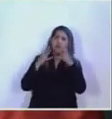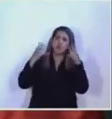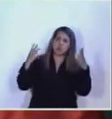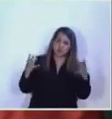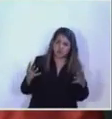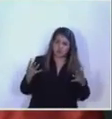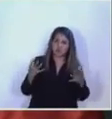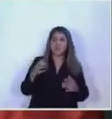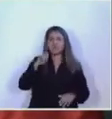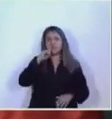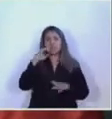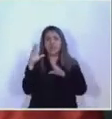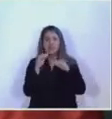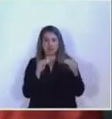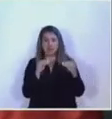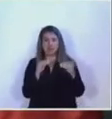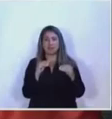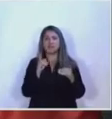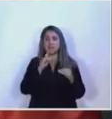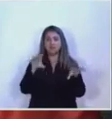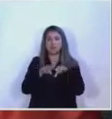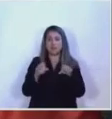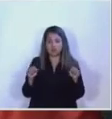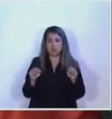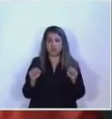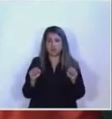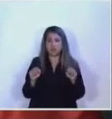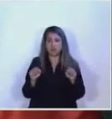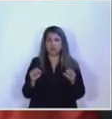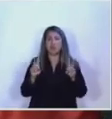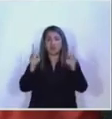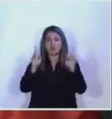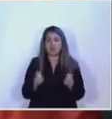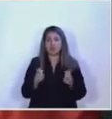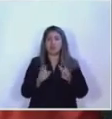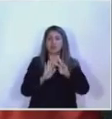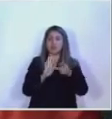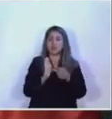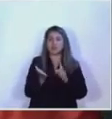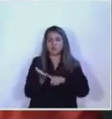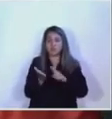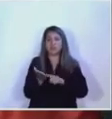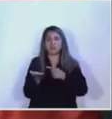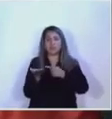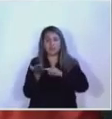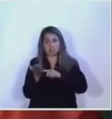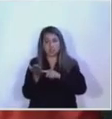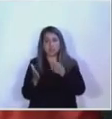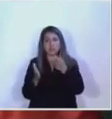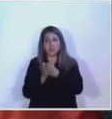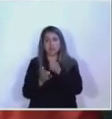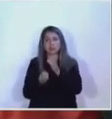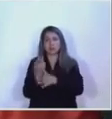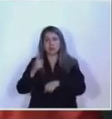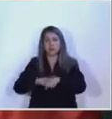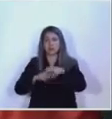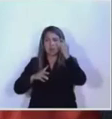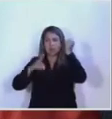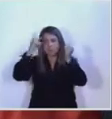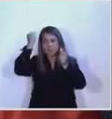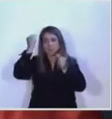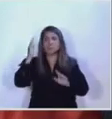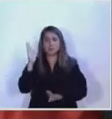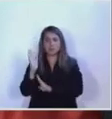especificidad implica hablar y concordar áreas esenciales. Reforma tributaria, tecnología y su impacto en los nuevos tiempos, innovación,